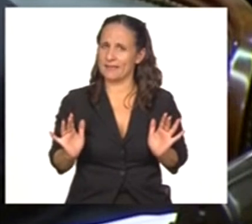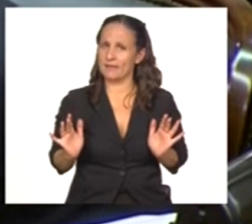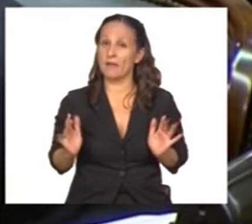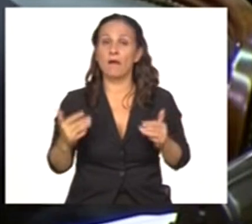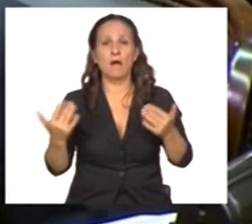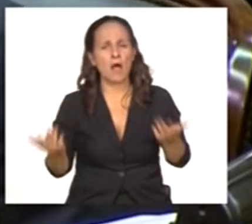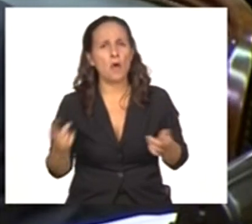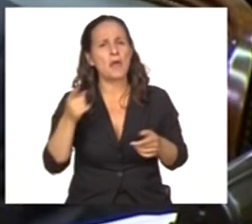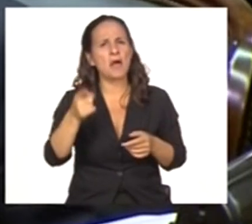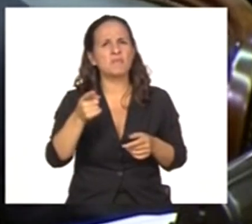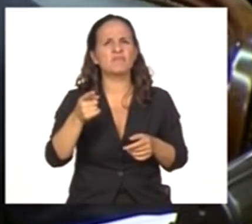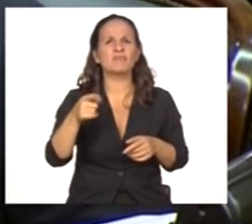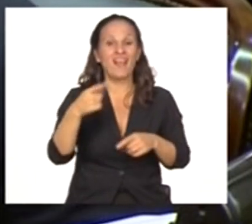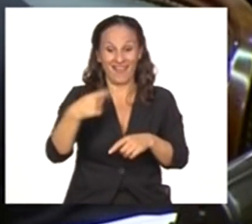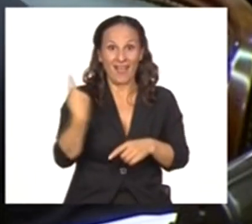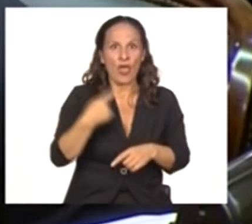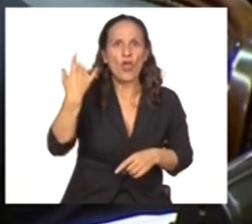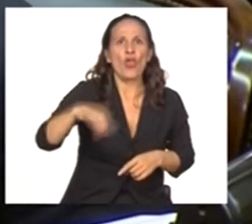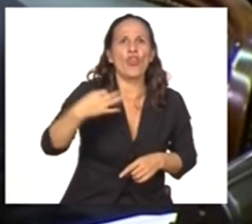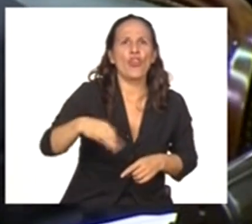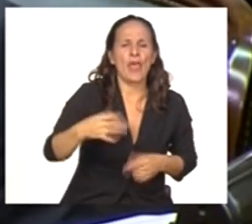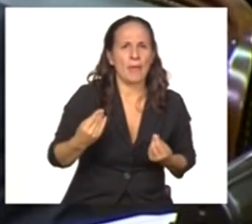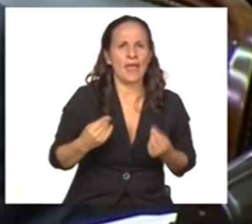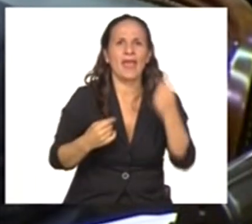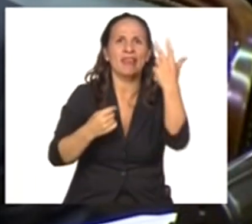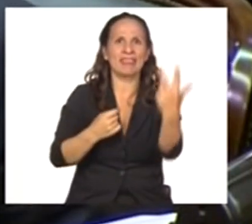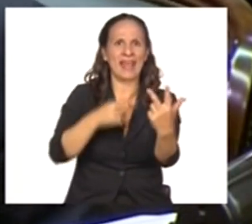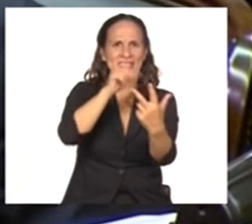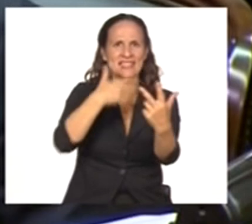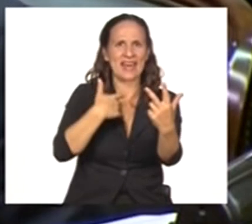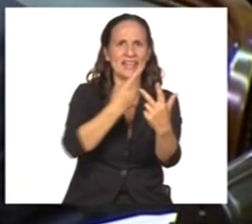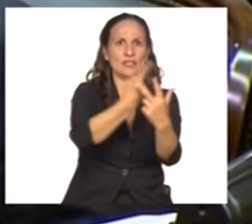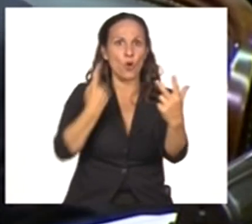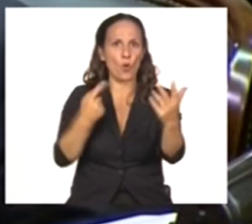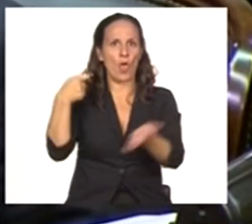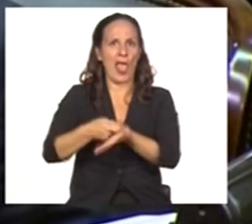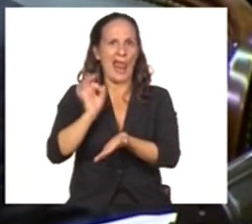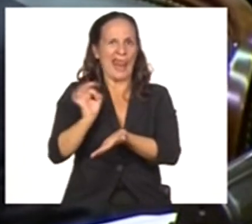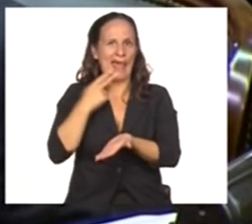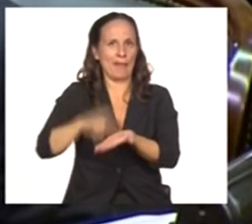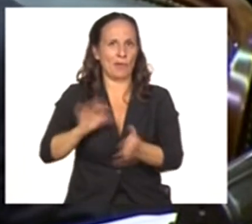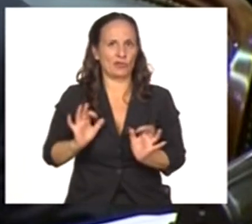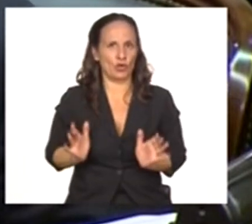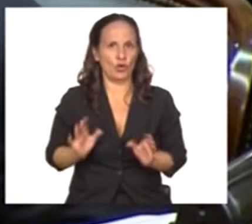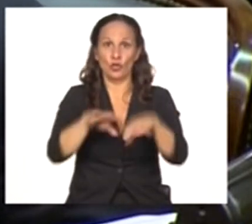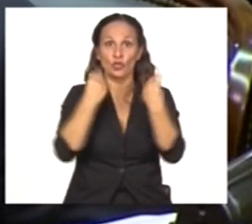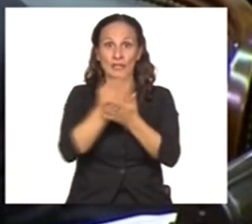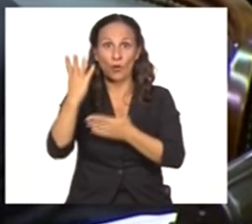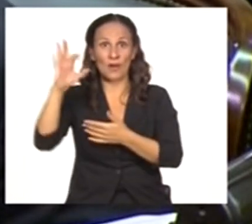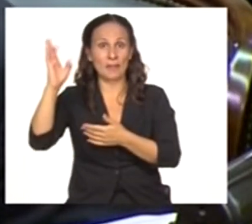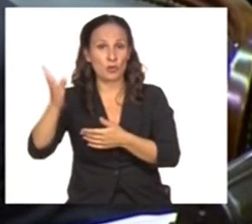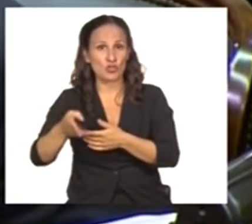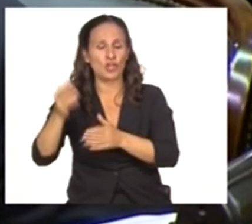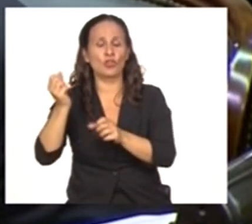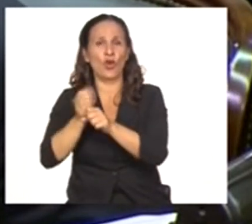¿dónde está el balance de las obligaciones? Cuando 1 de cada 3 argentinos no aporta y no contribuye. Donde el 40% está fuera del sistema.